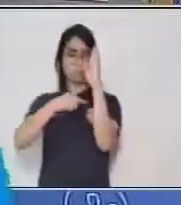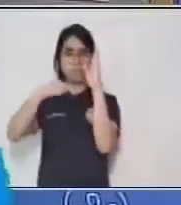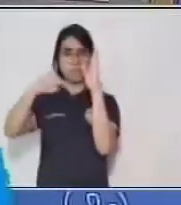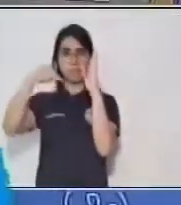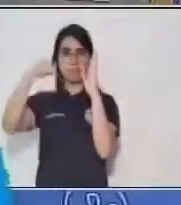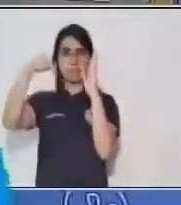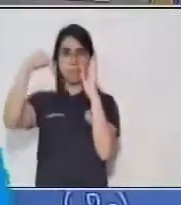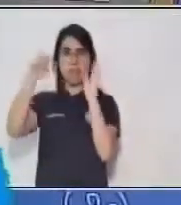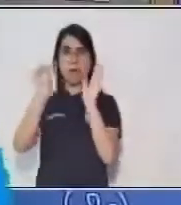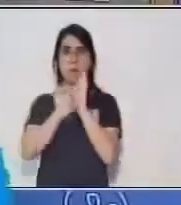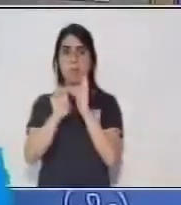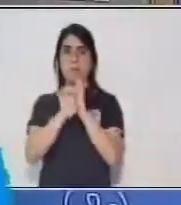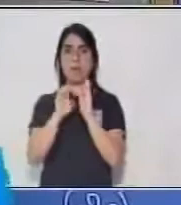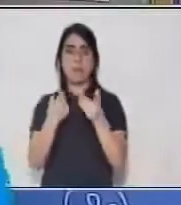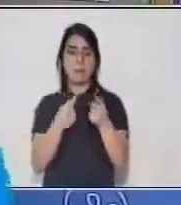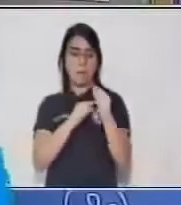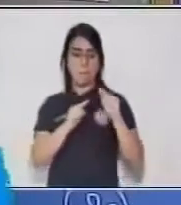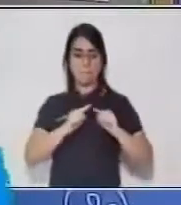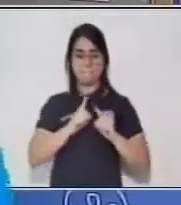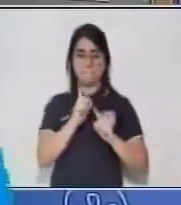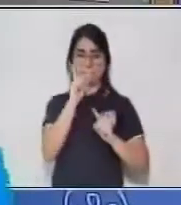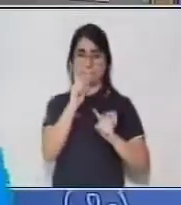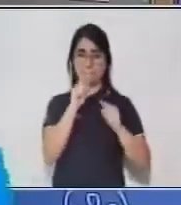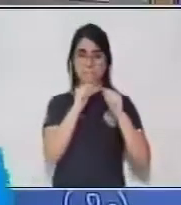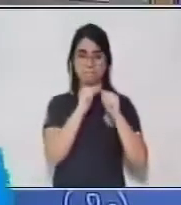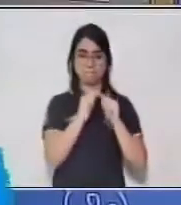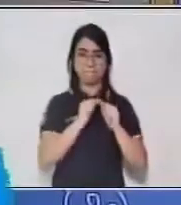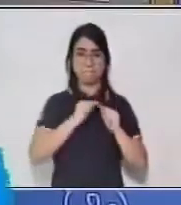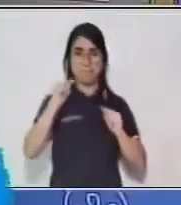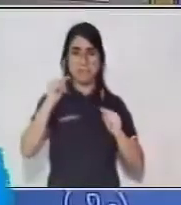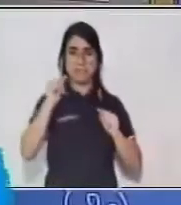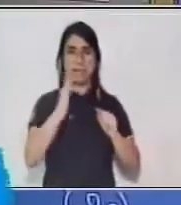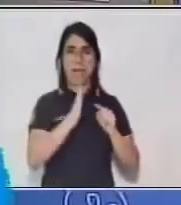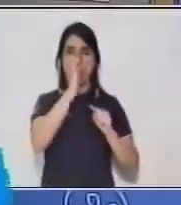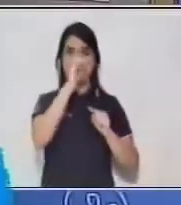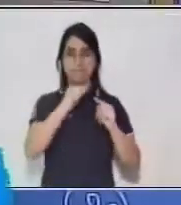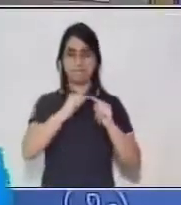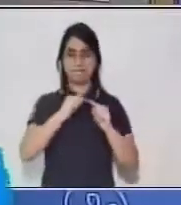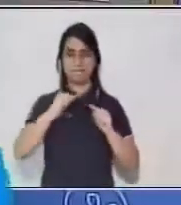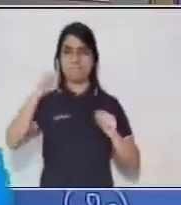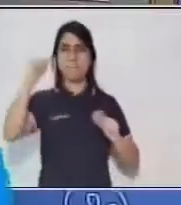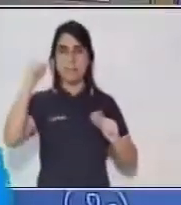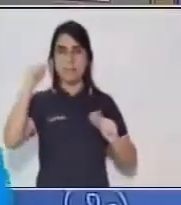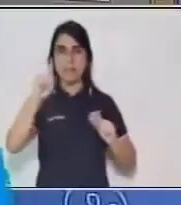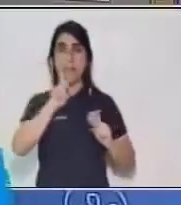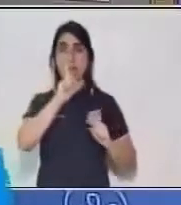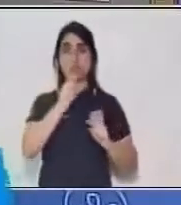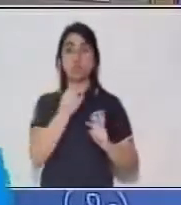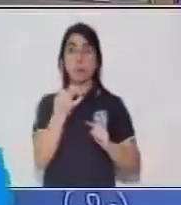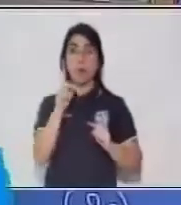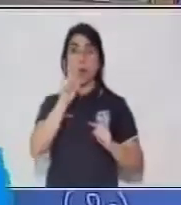¿Cómo hacemos para que la ecuación sea decreciente? Para que la gráfica sea decreciente.